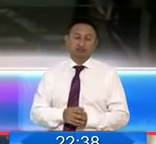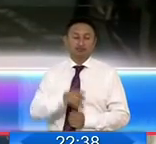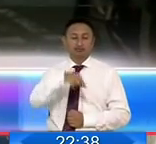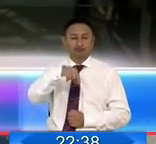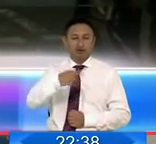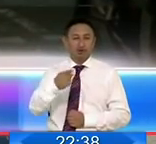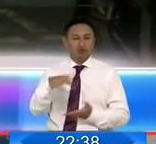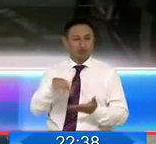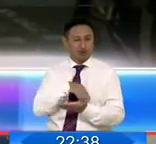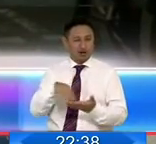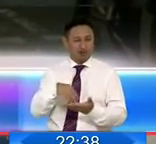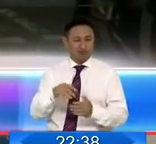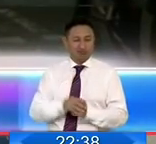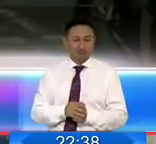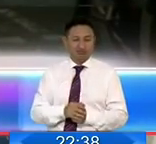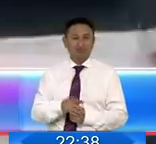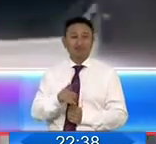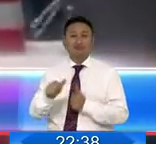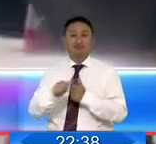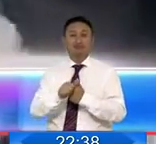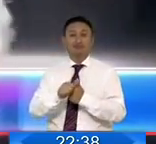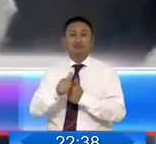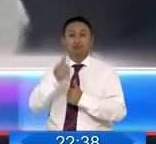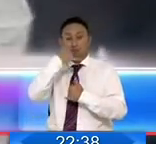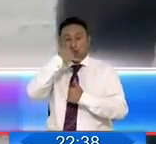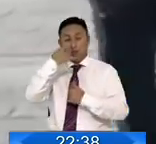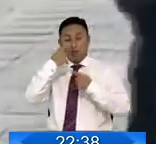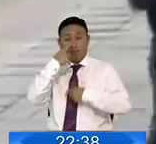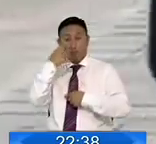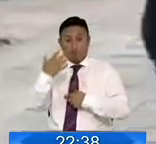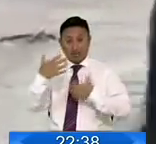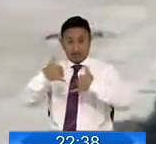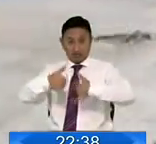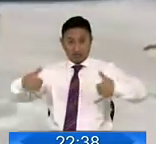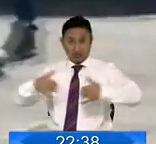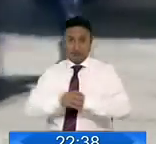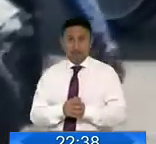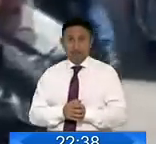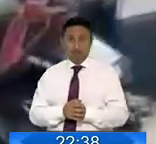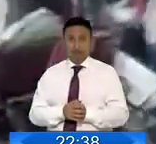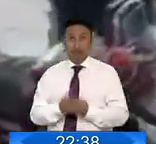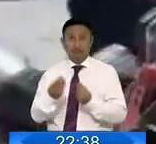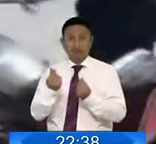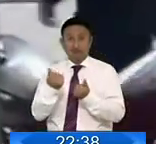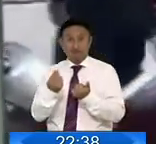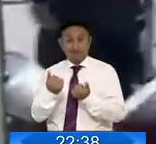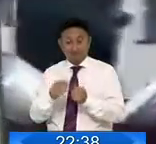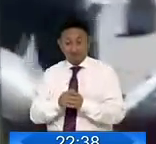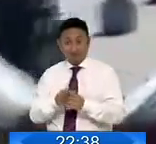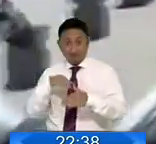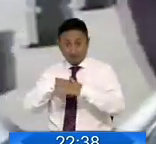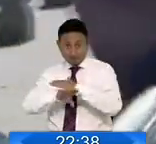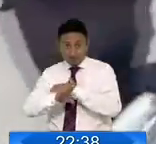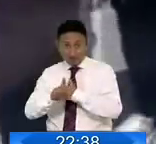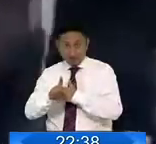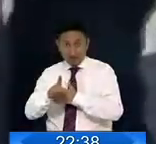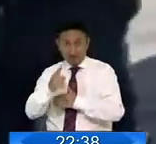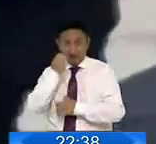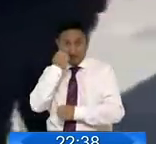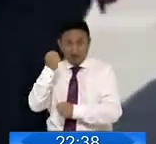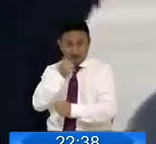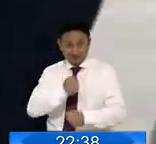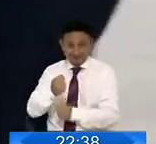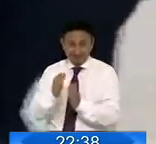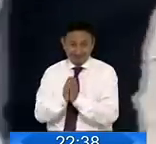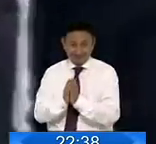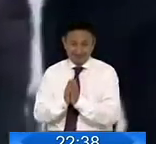sospechosa en las inmediaciones de la panadería. Todo apunta que buscaban dinero, no creo que los sospechosos iban a ingresar por Colada Morada y su agua